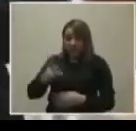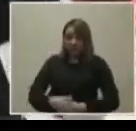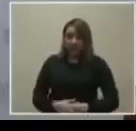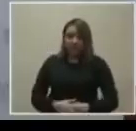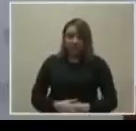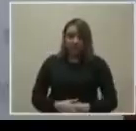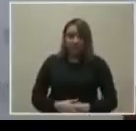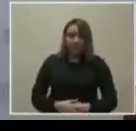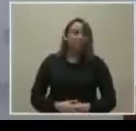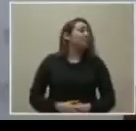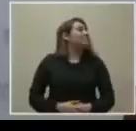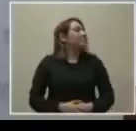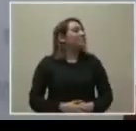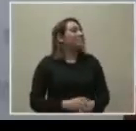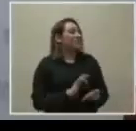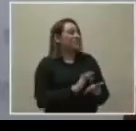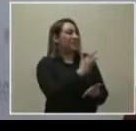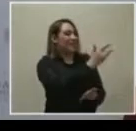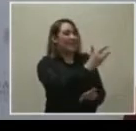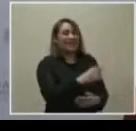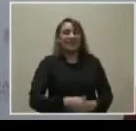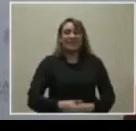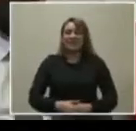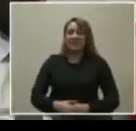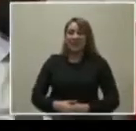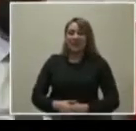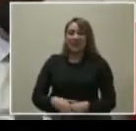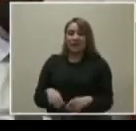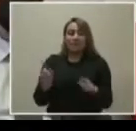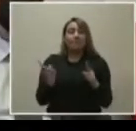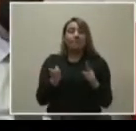Muy bien, gracias, gobernadora. Primero,